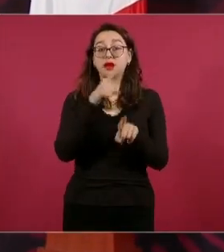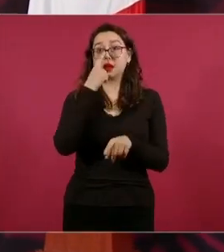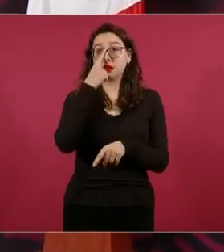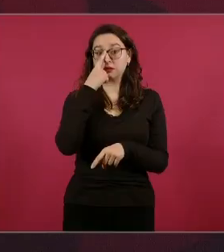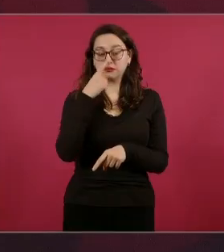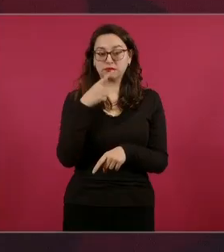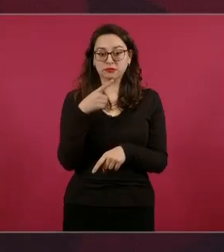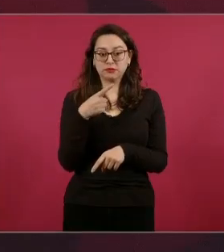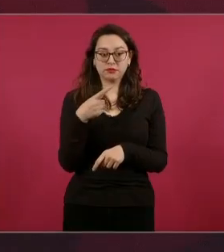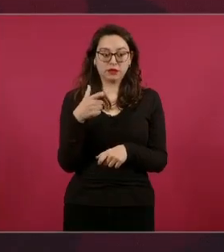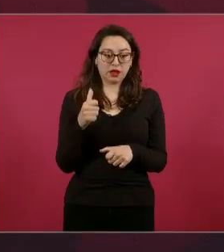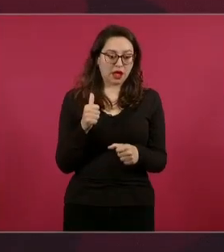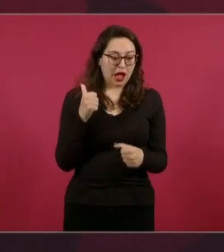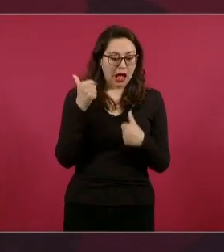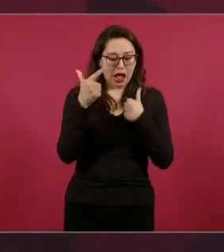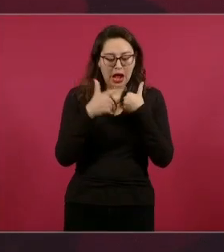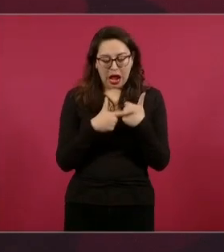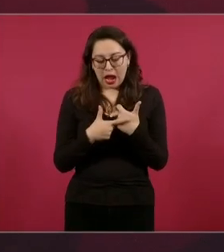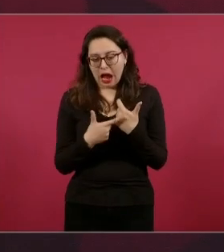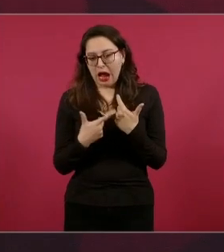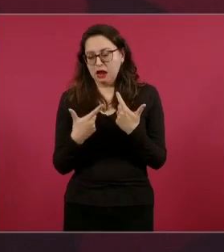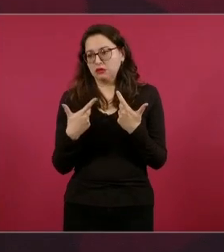si hay cargos contra